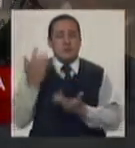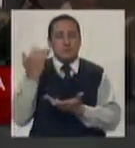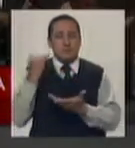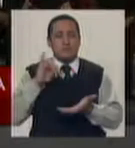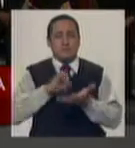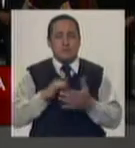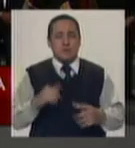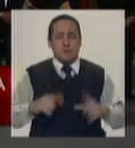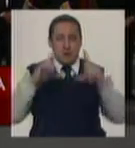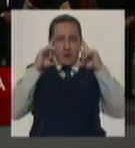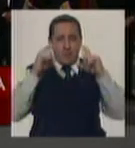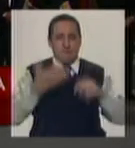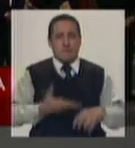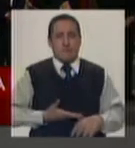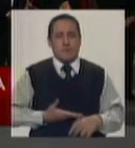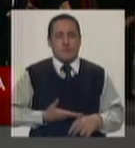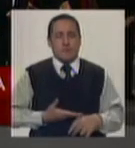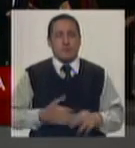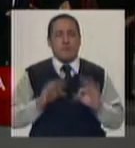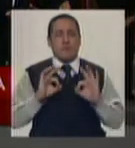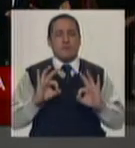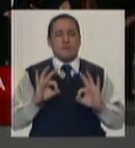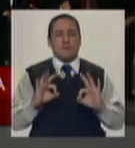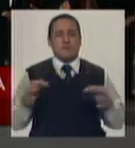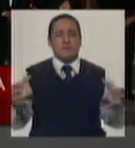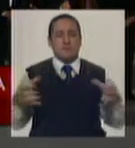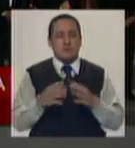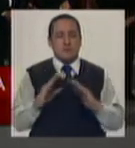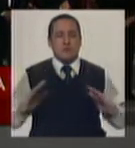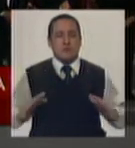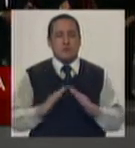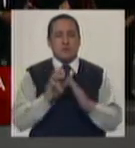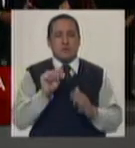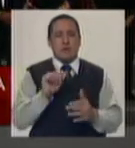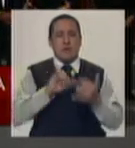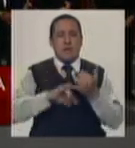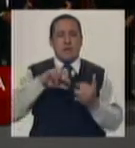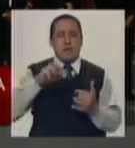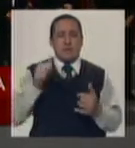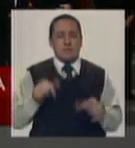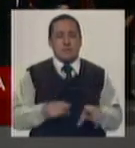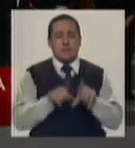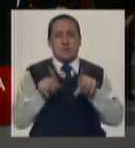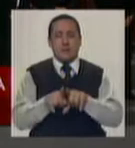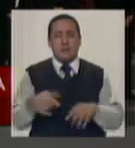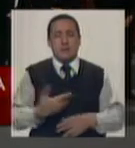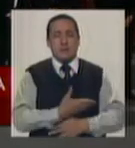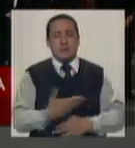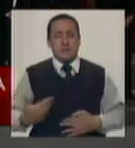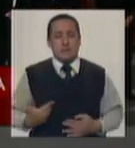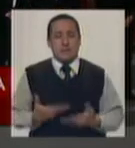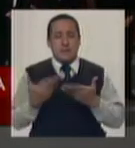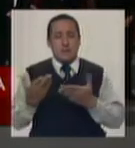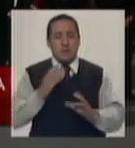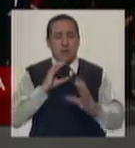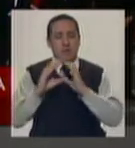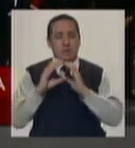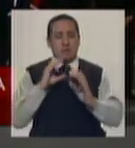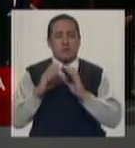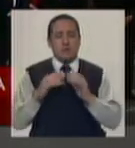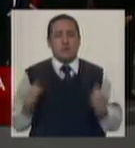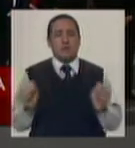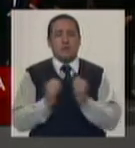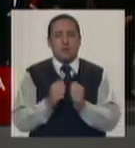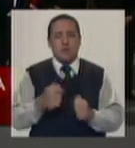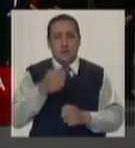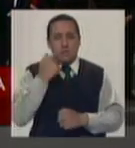la foto oficial de la cumbre ASPA. Vemos entonces al presidente Correa conversando con el